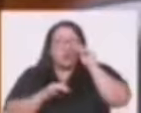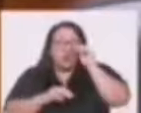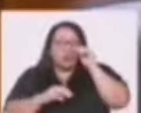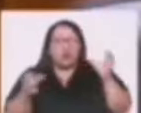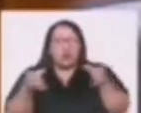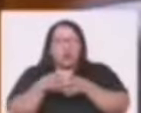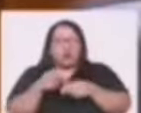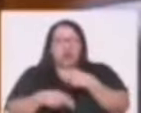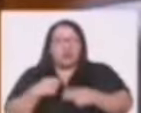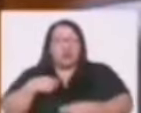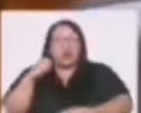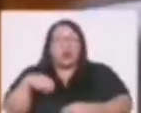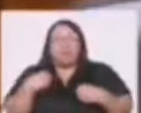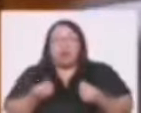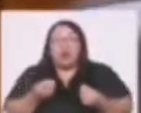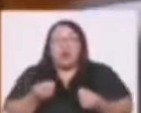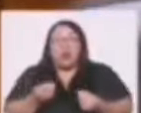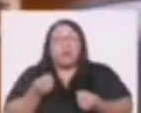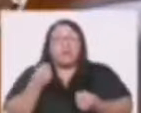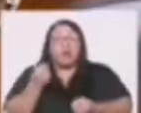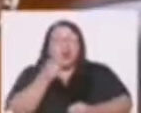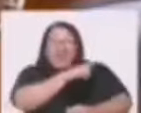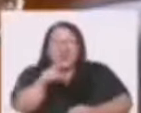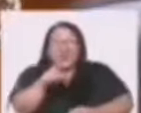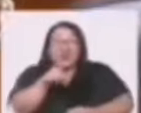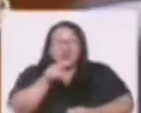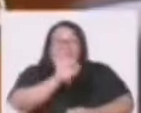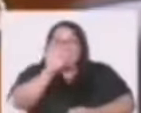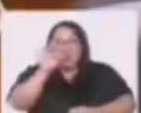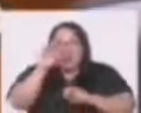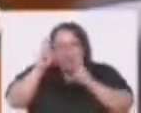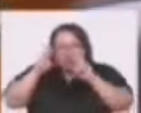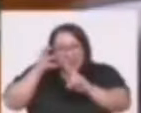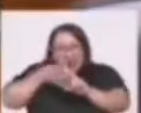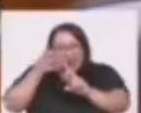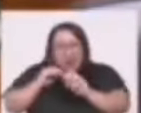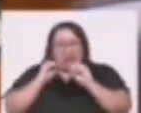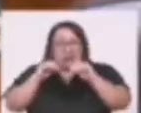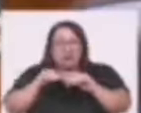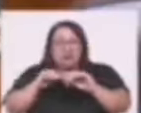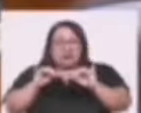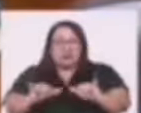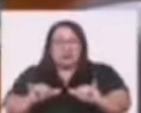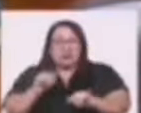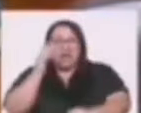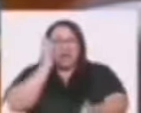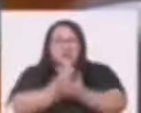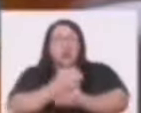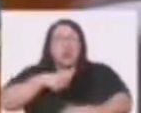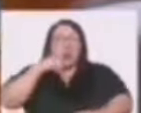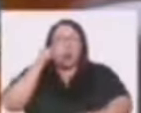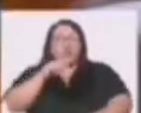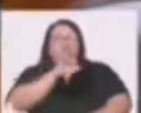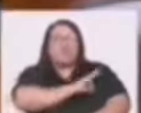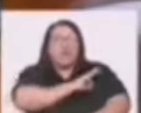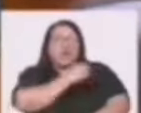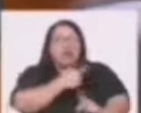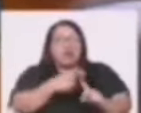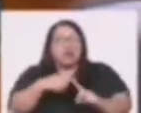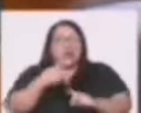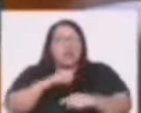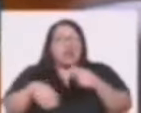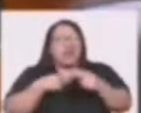Junta Nacional de Justicia. ¿Por qué? Porque ellos nombran, evalúan, ratifican y sancionan a jueces, fiscales,